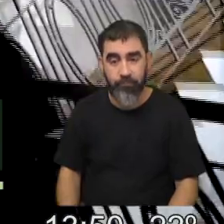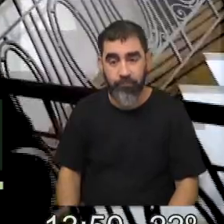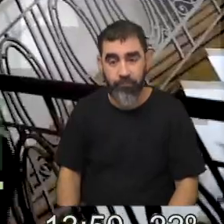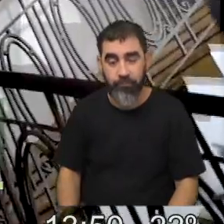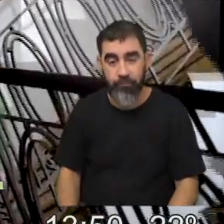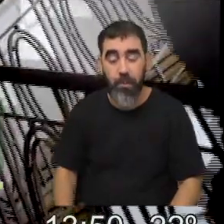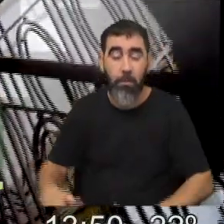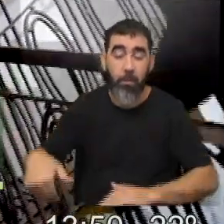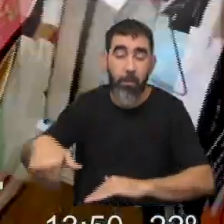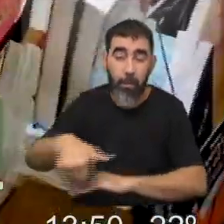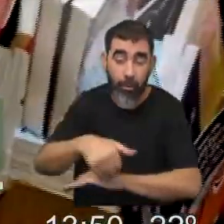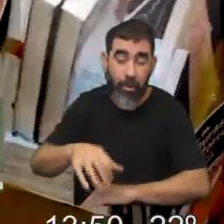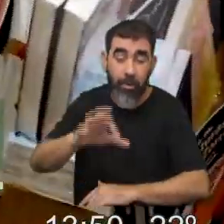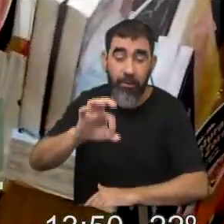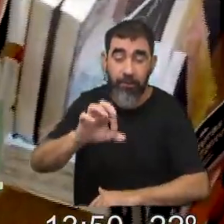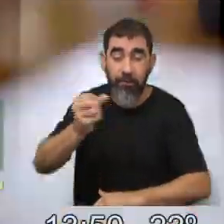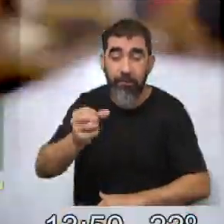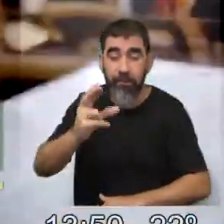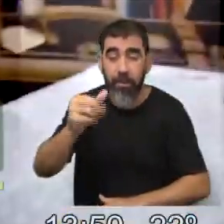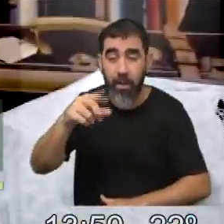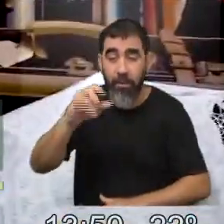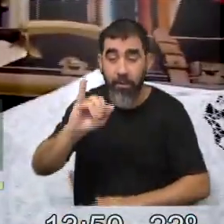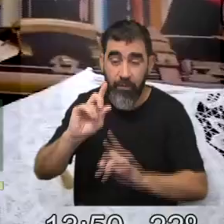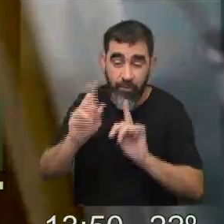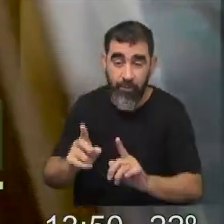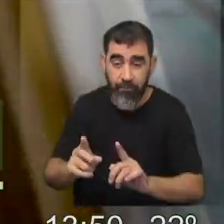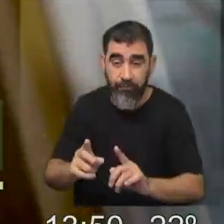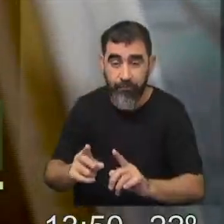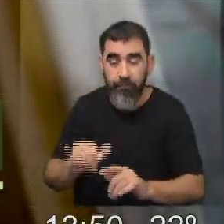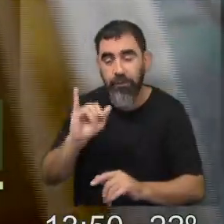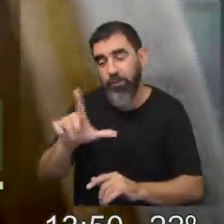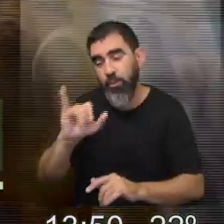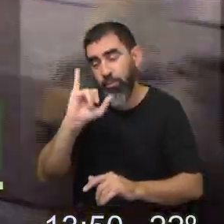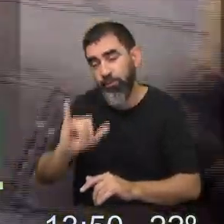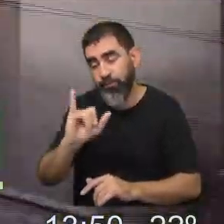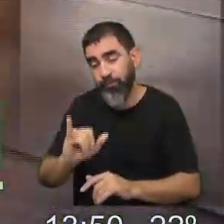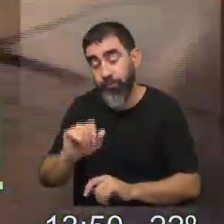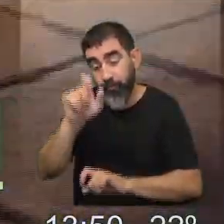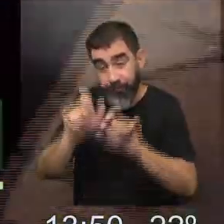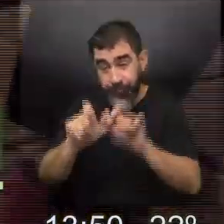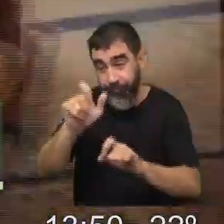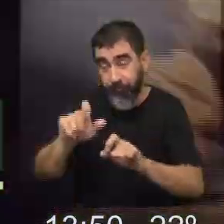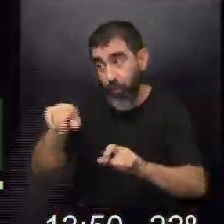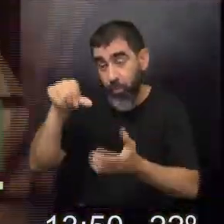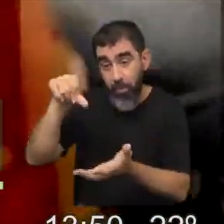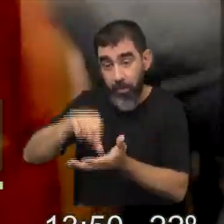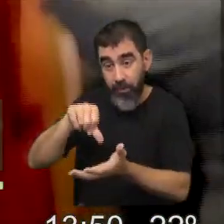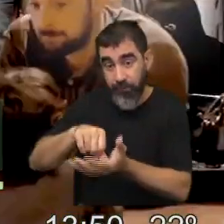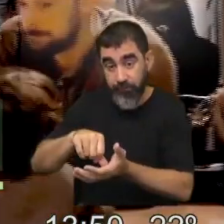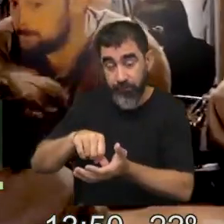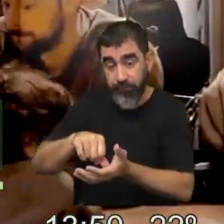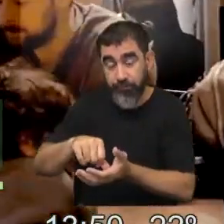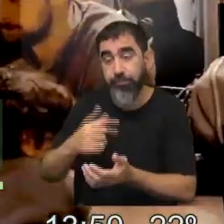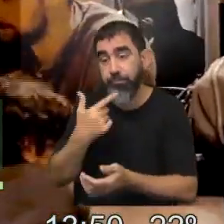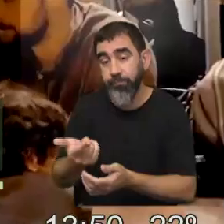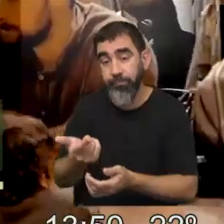en la peatonal Sarandí, por ejemplo, pero creo que Tristán Narvaja tiene eso también. Sí, para la gente que viene de afuera, que no es del país,